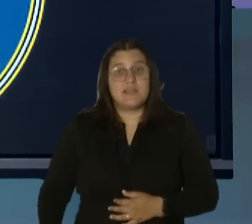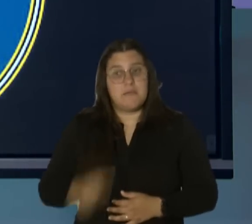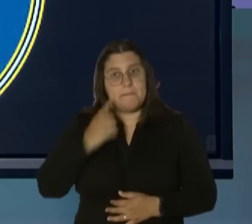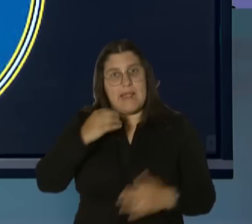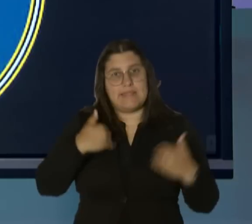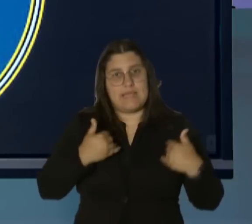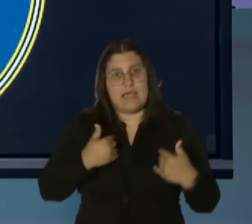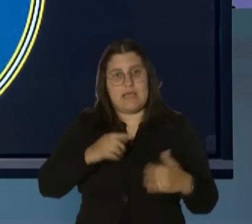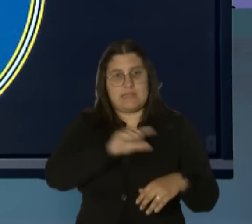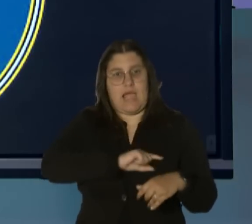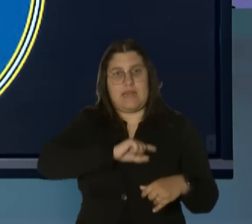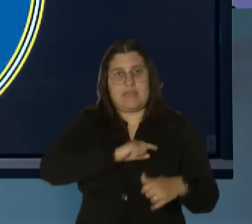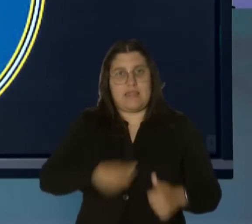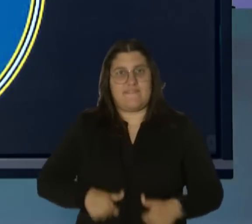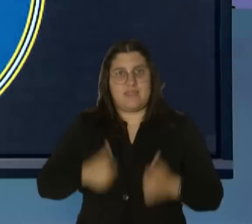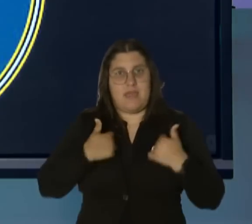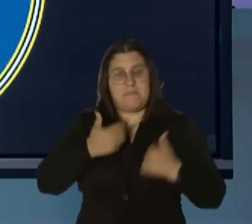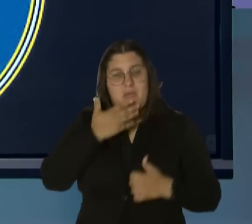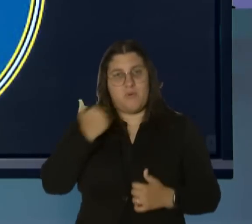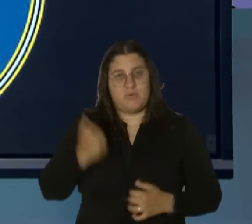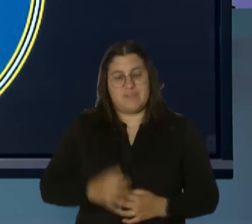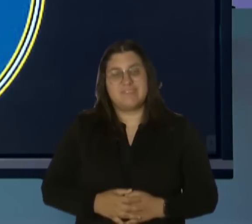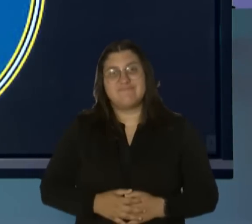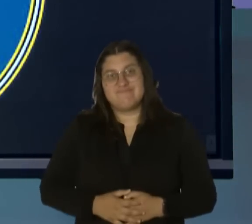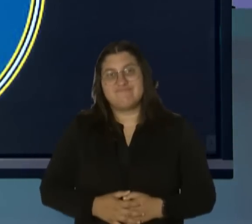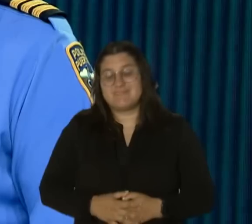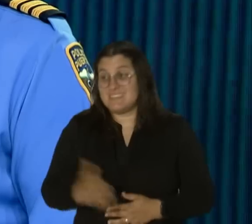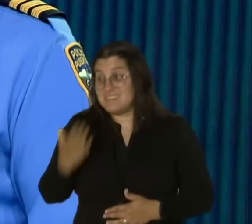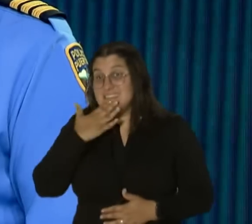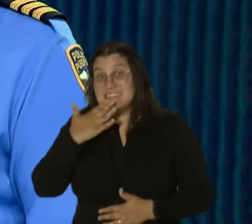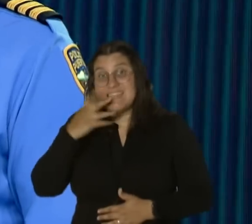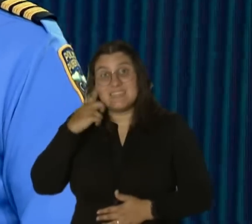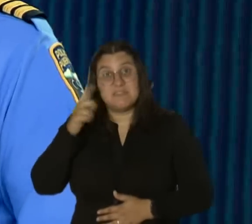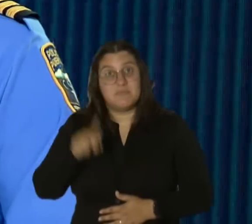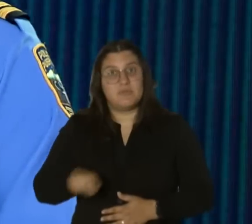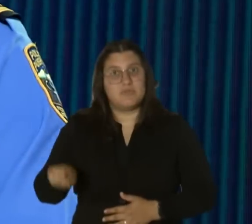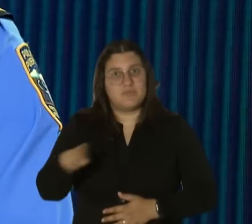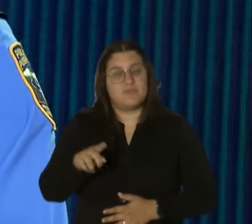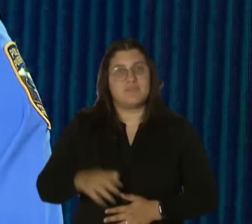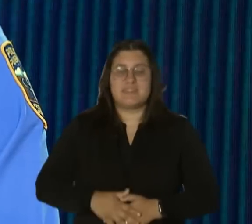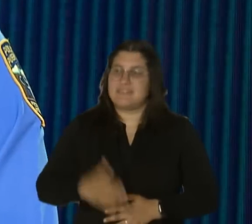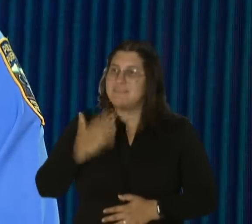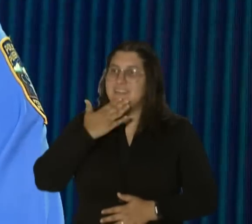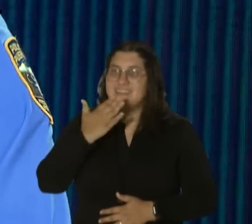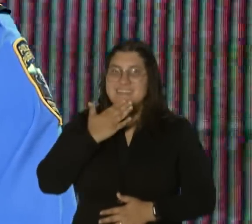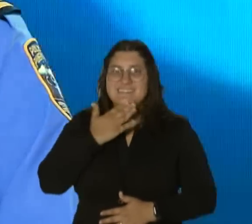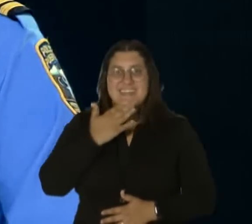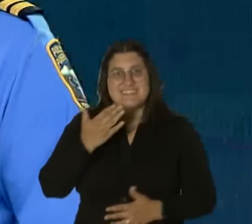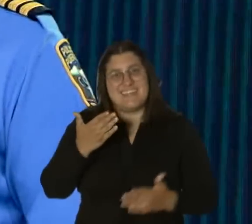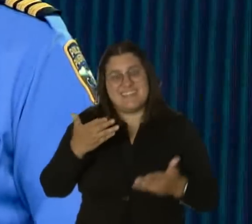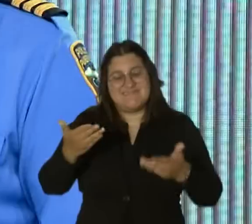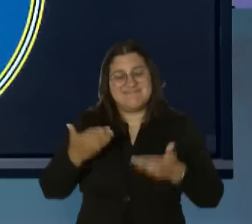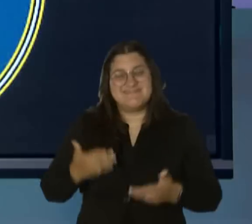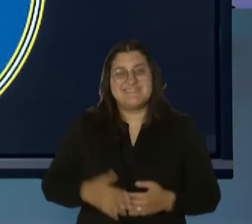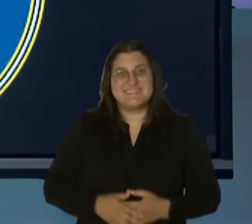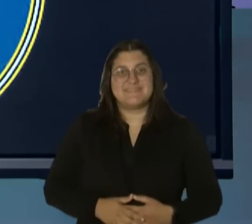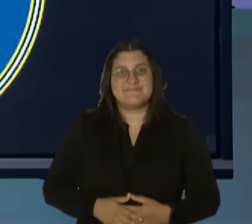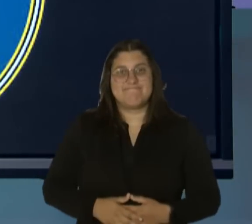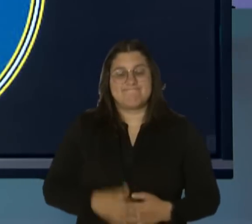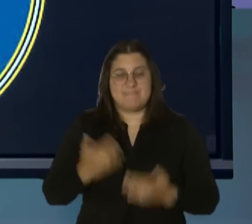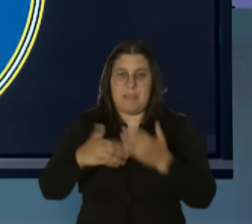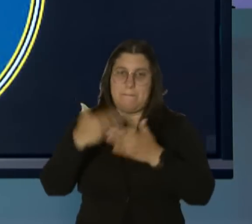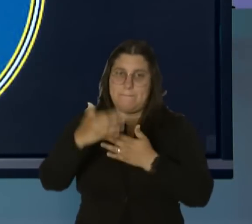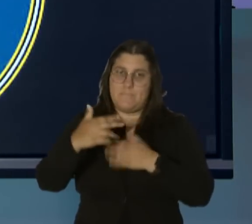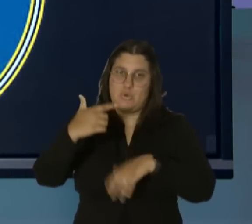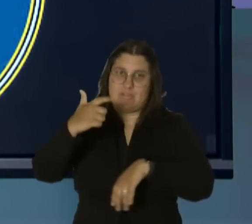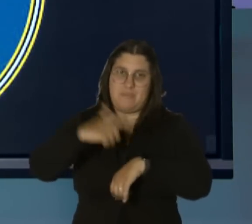mejor calidad de vida. Teniente Lugo, gracias por estar con nosotros en esta edición. contrario, gracias a ti por la invitación. Sabemos que en el próximo programa